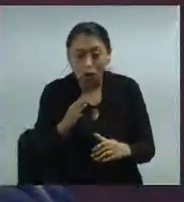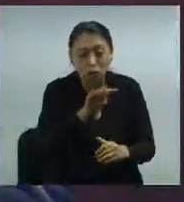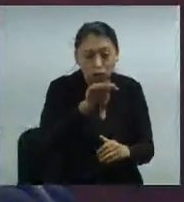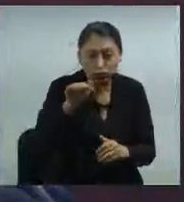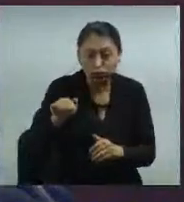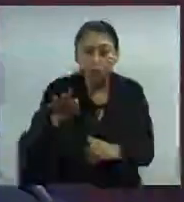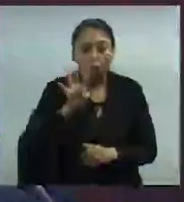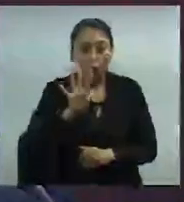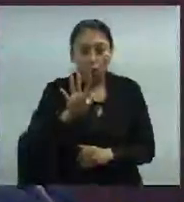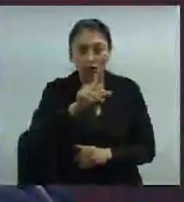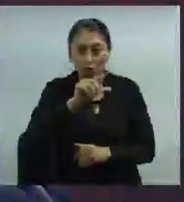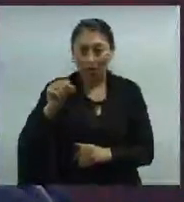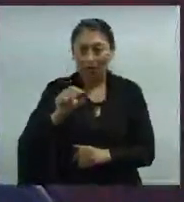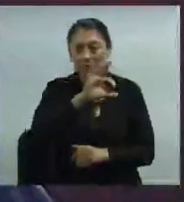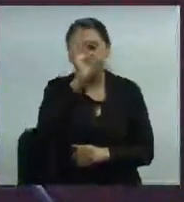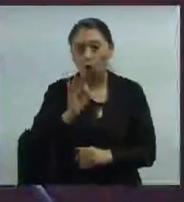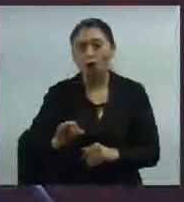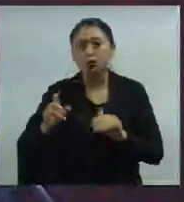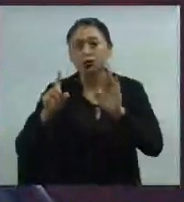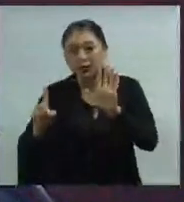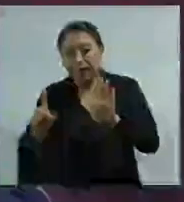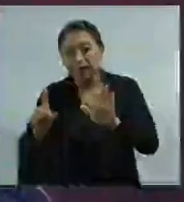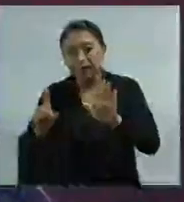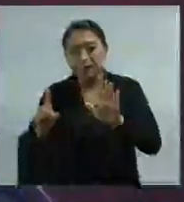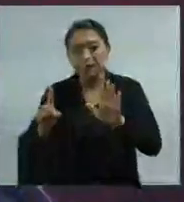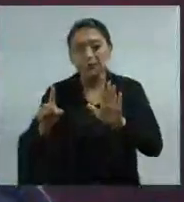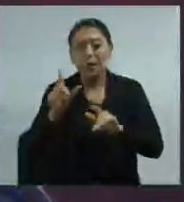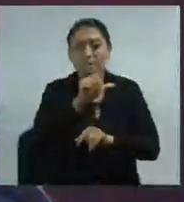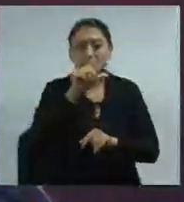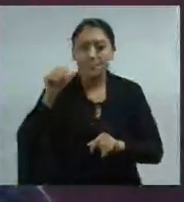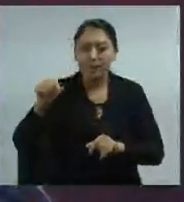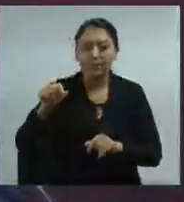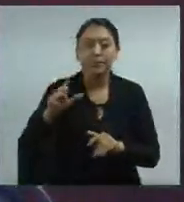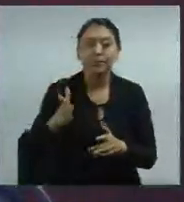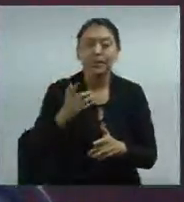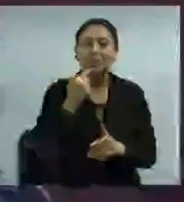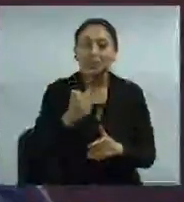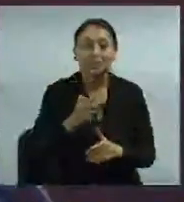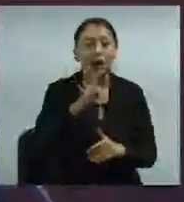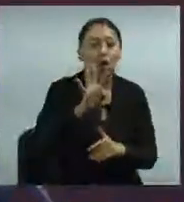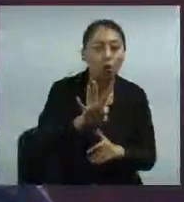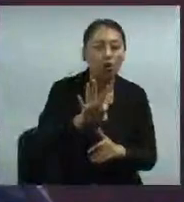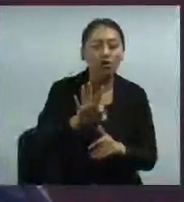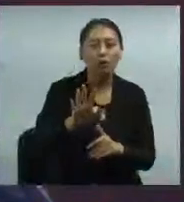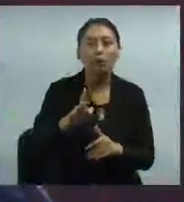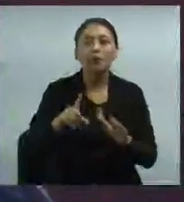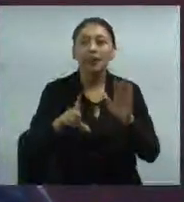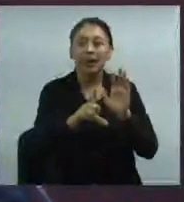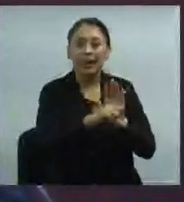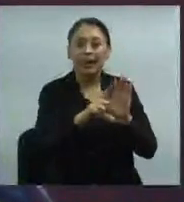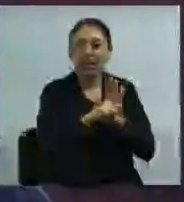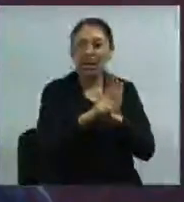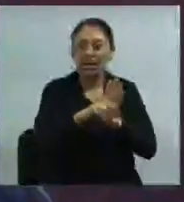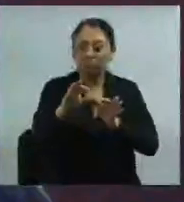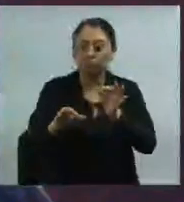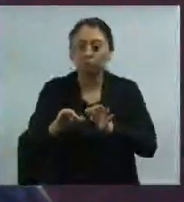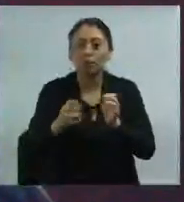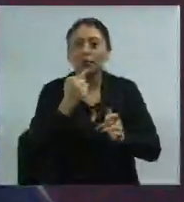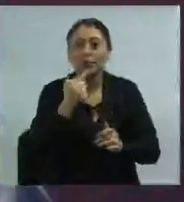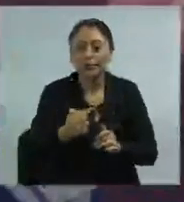4 meses antes o 6 meses antes. La ley de comisiones de postulación dice 4 meses, la ley de la carrera judicial dice